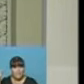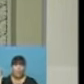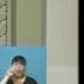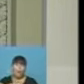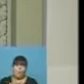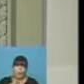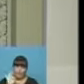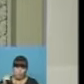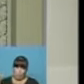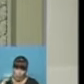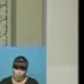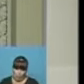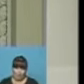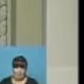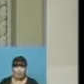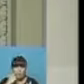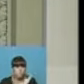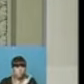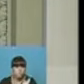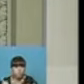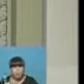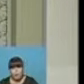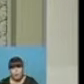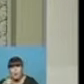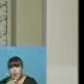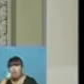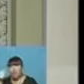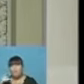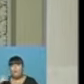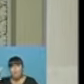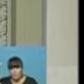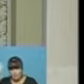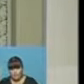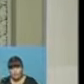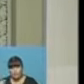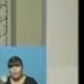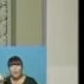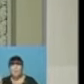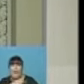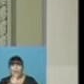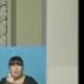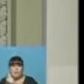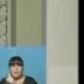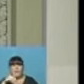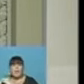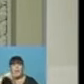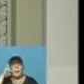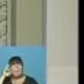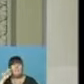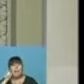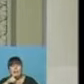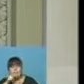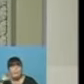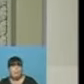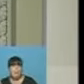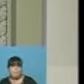de sus vacaciones, demostrando que él compró un departamento y le giró vía Meireles, creo que se llama,